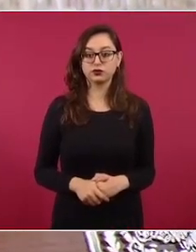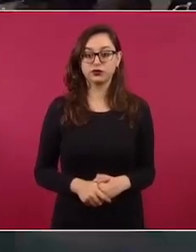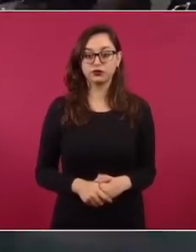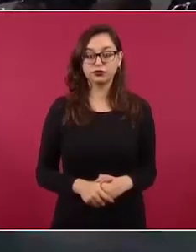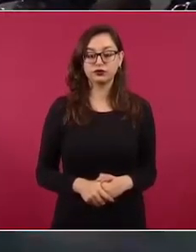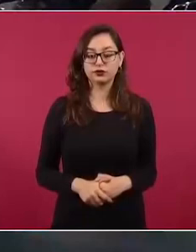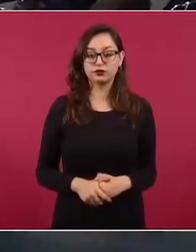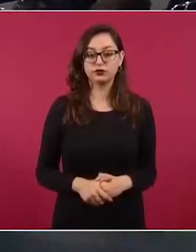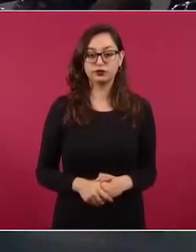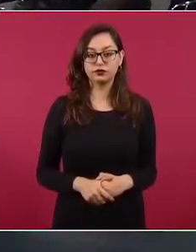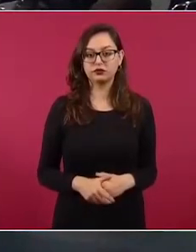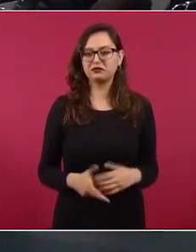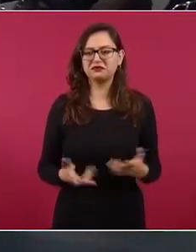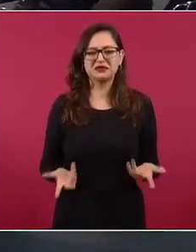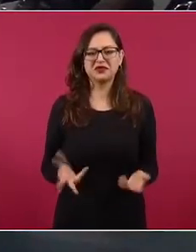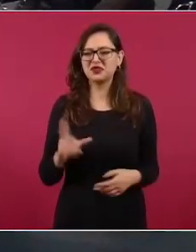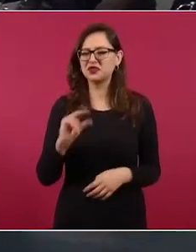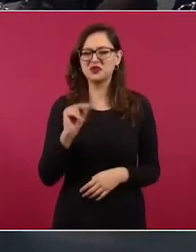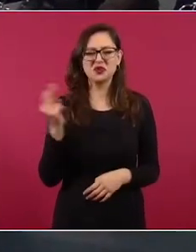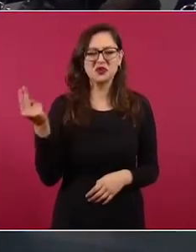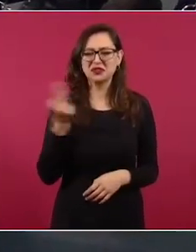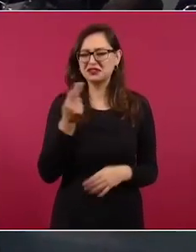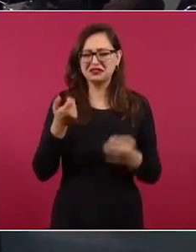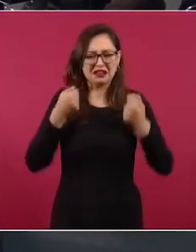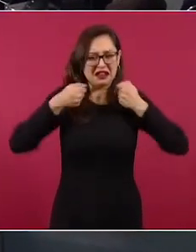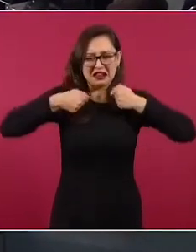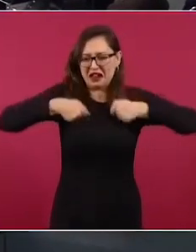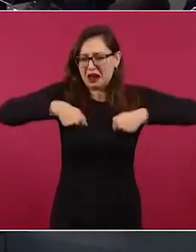No hace falta no llevar camiseta de.